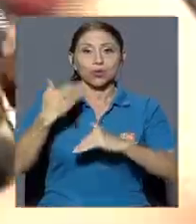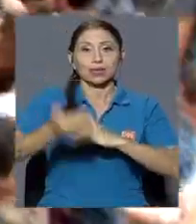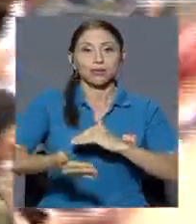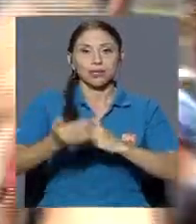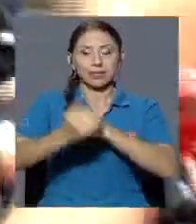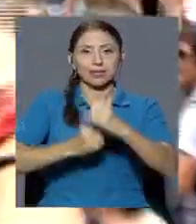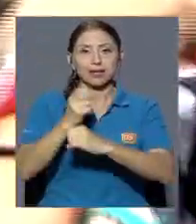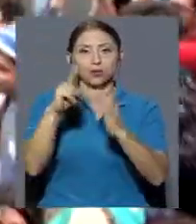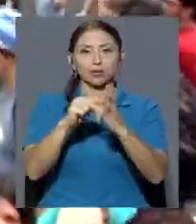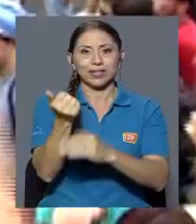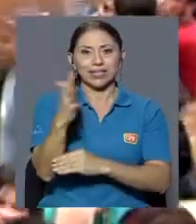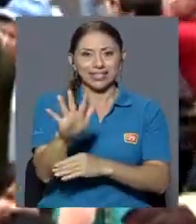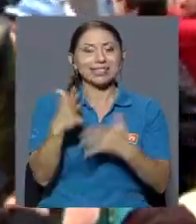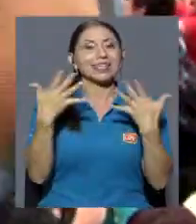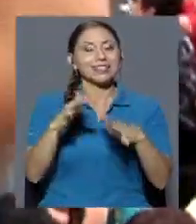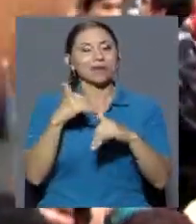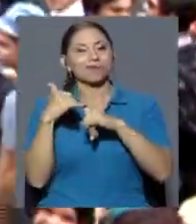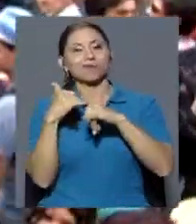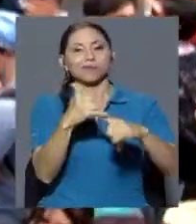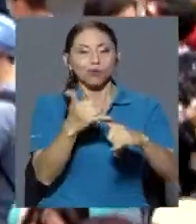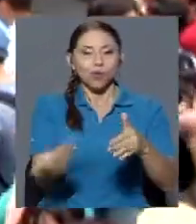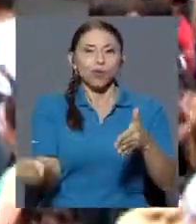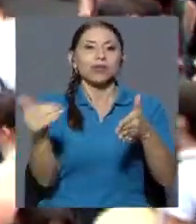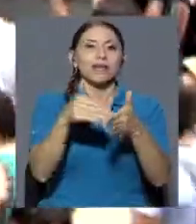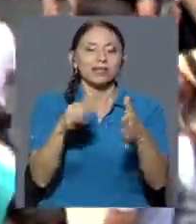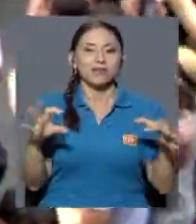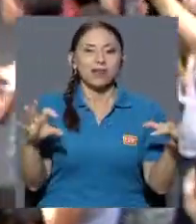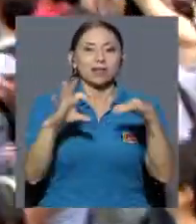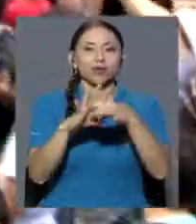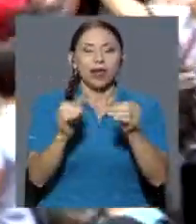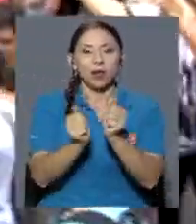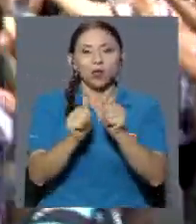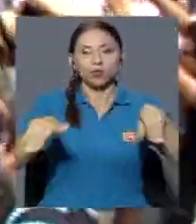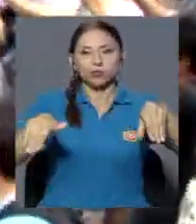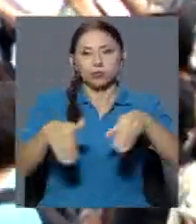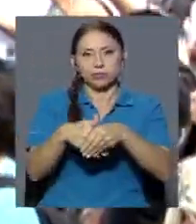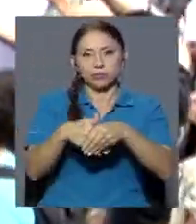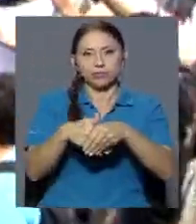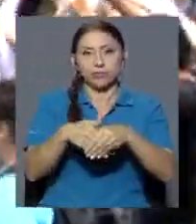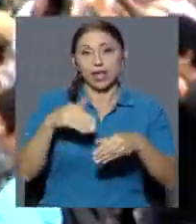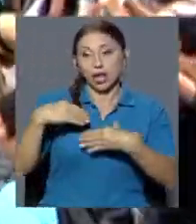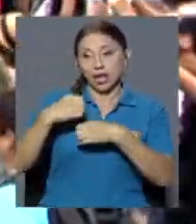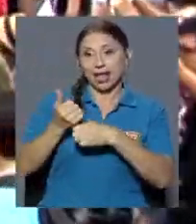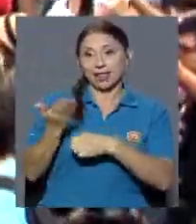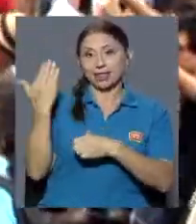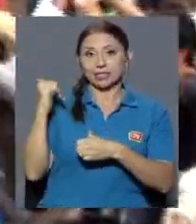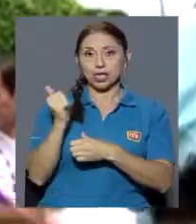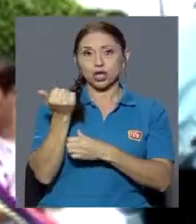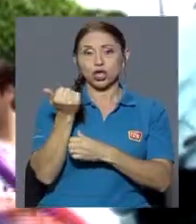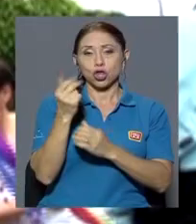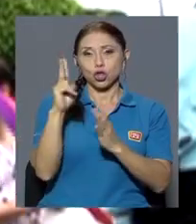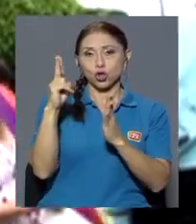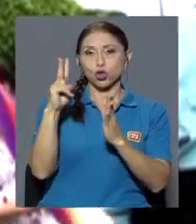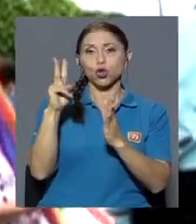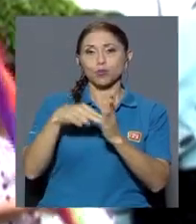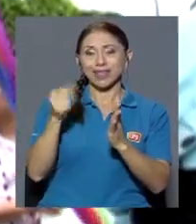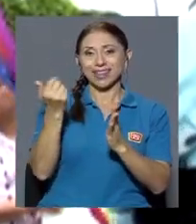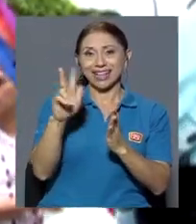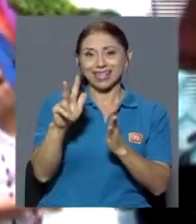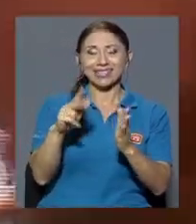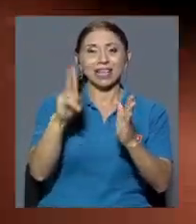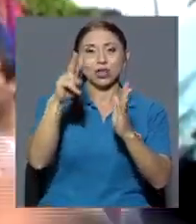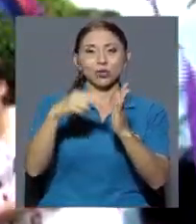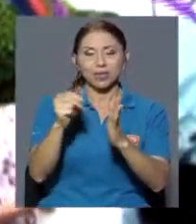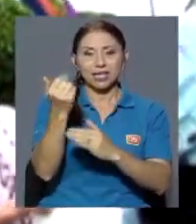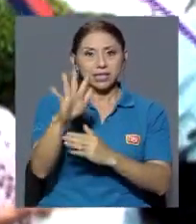y ya está relacionada directamente otra vez con el tema del matrimonio estas acciones de 2013 2015 todavía no se han resuelto